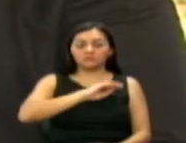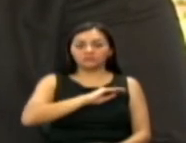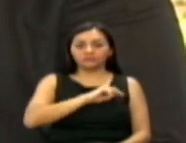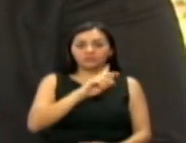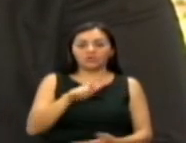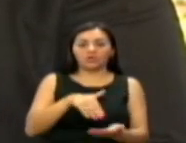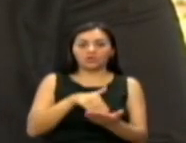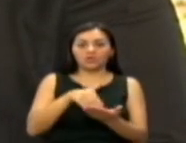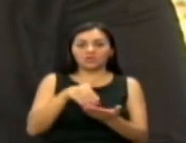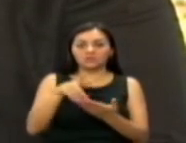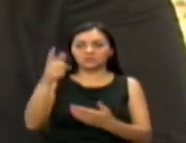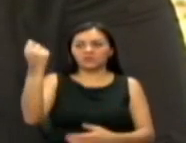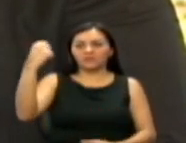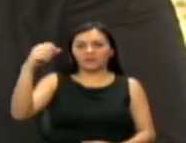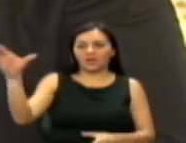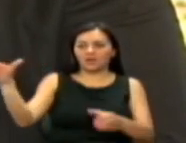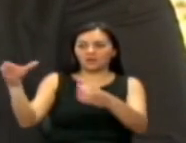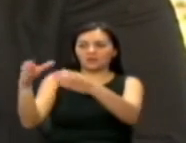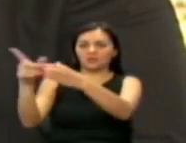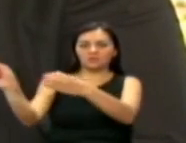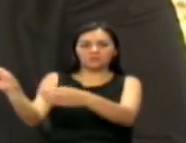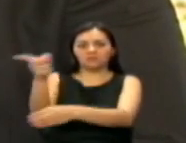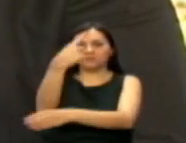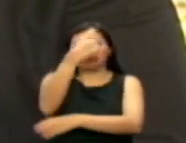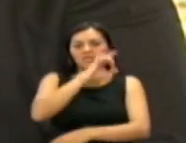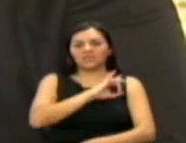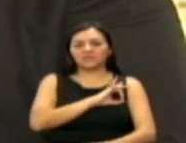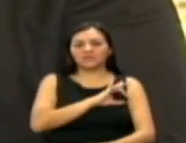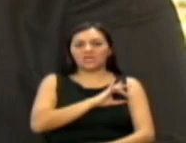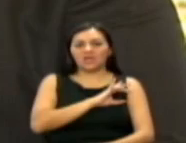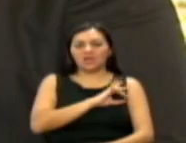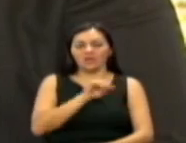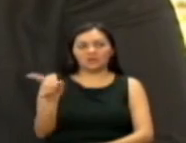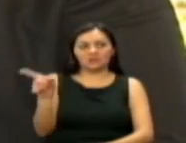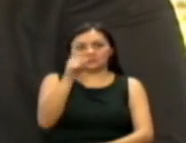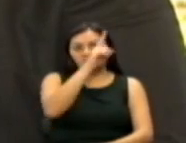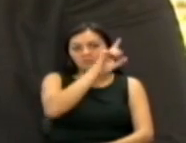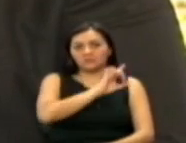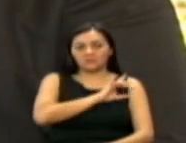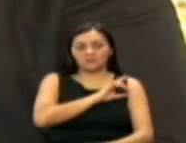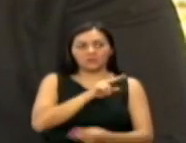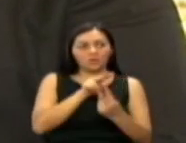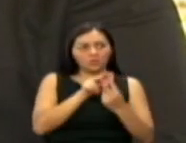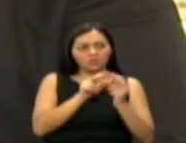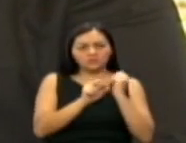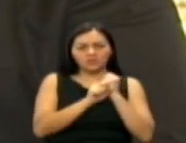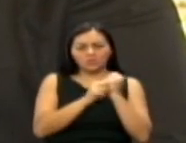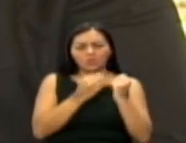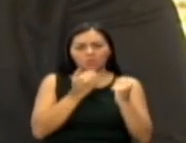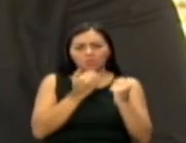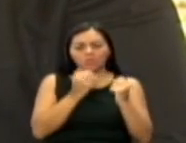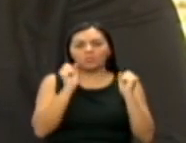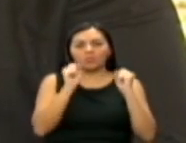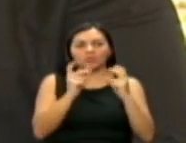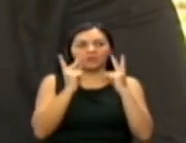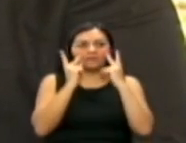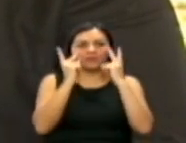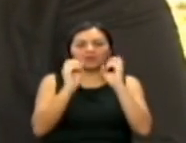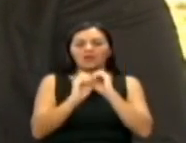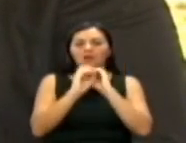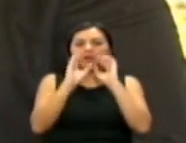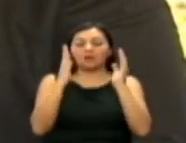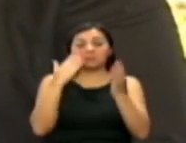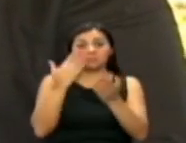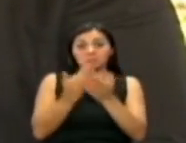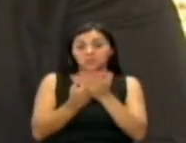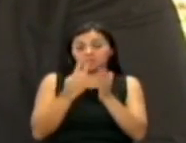viajaron hasta Chile para conocer el trabajo que viene realizando la estatal chilena Codelco en ese país, y pudieron visualizar, así lo